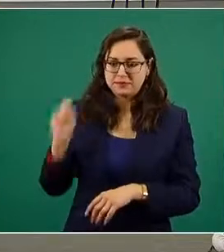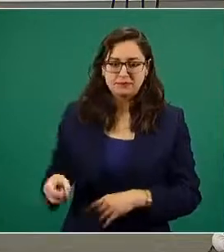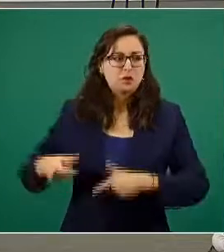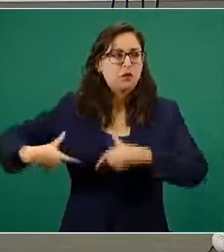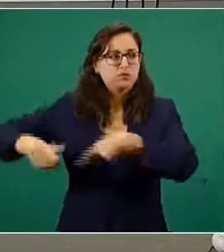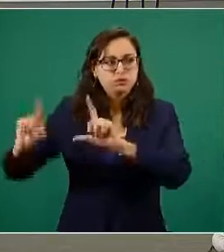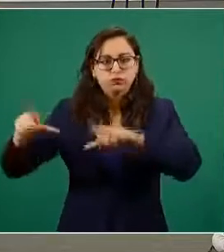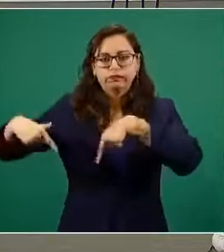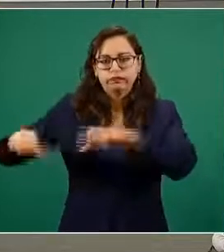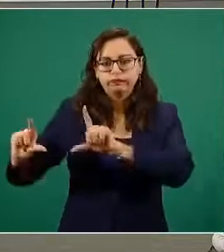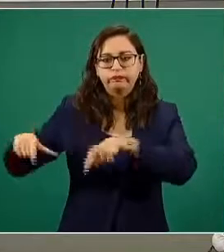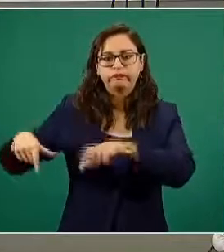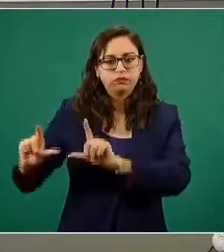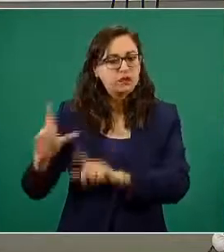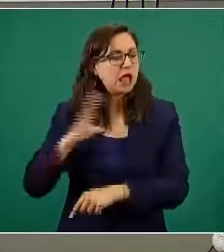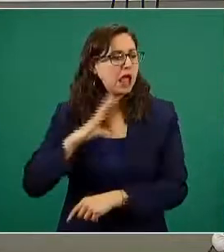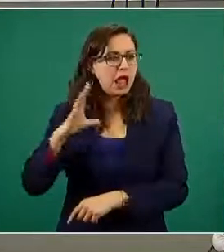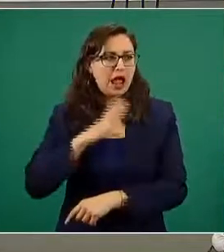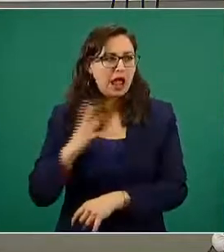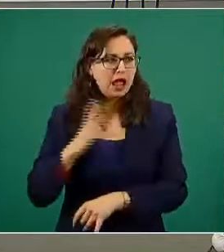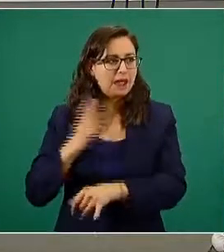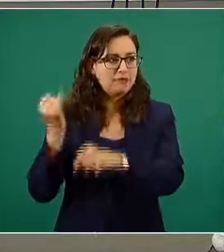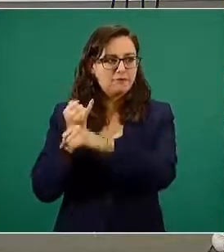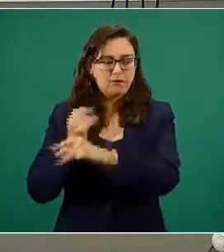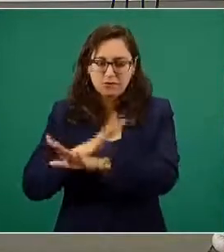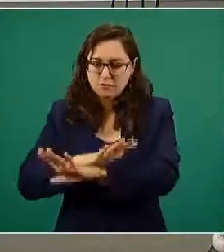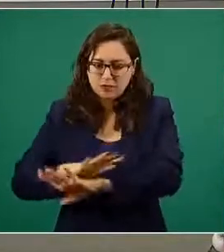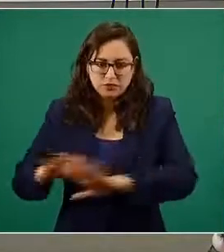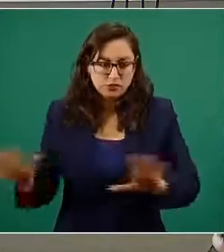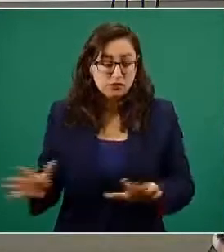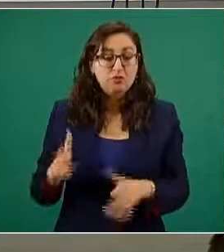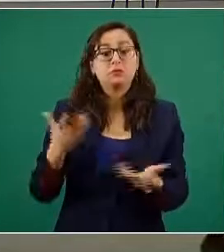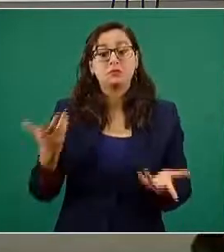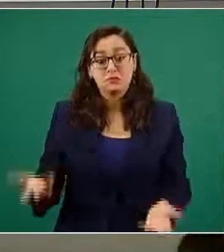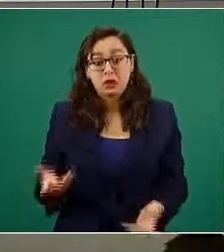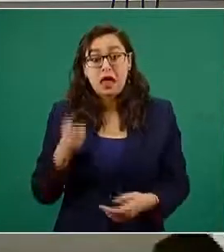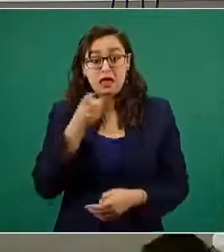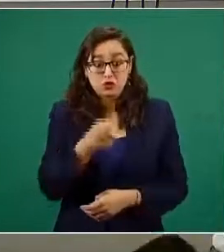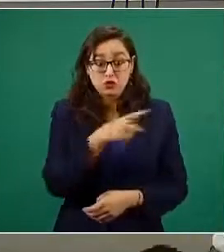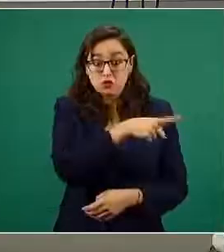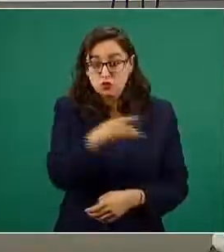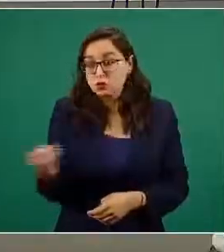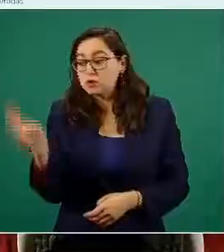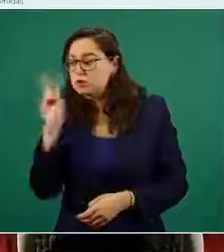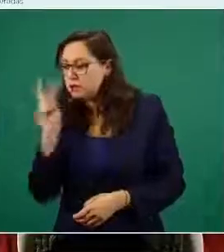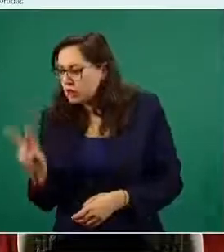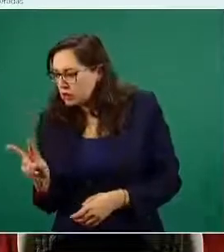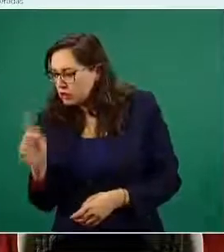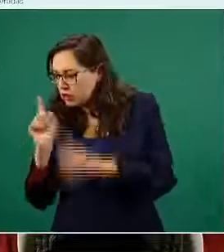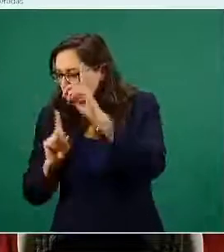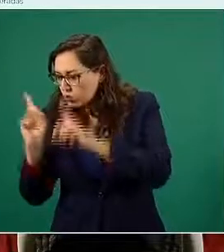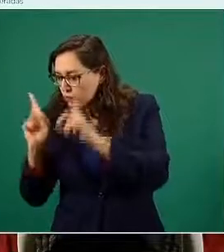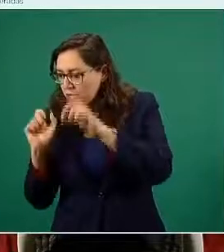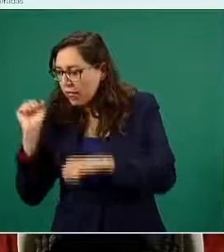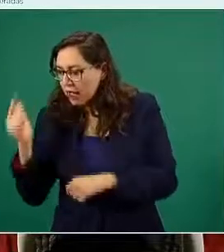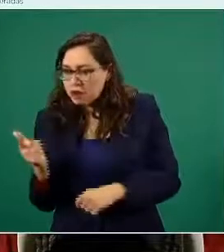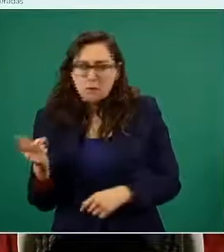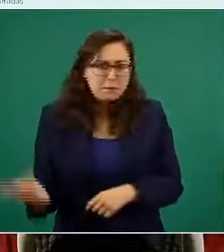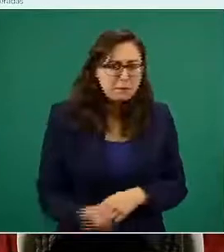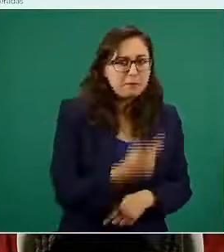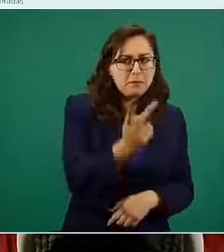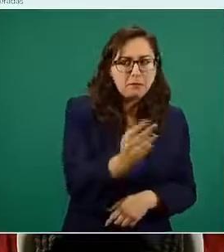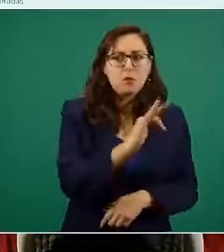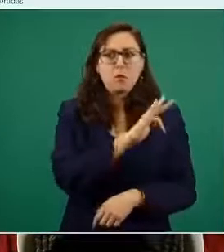quisieran que se exponga a mayor detalle, siempre con mucho gusto lo podemos explicar nuevamente. Aquí